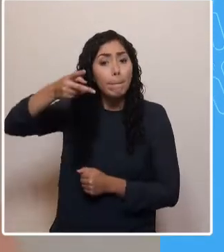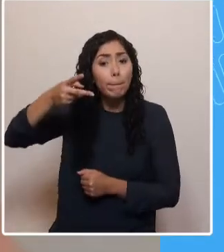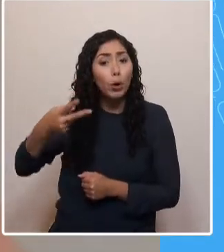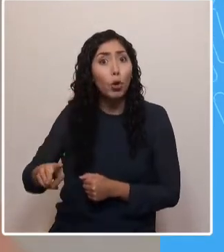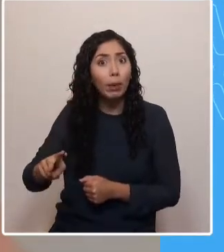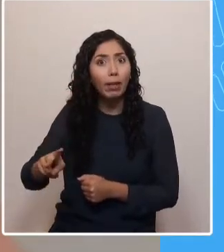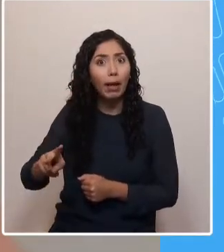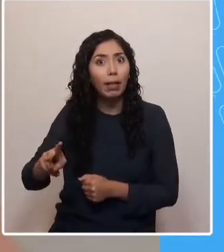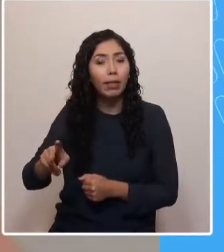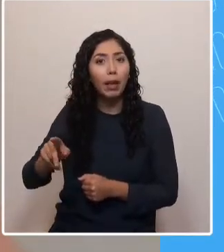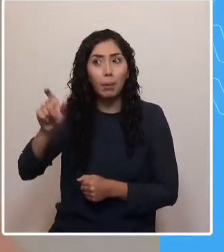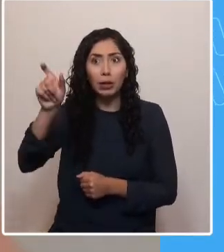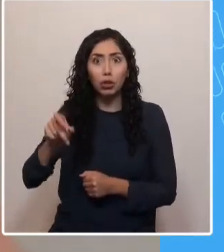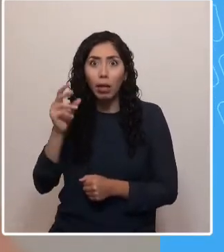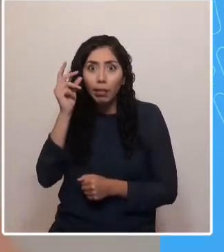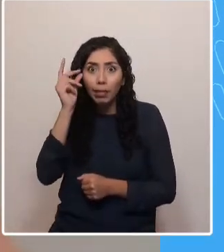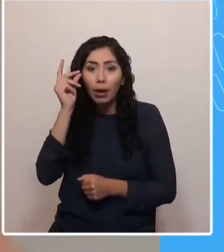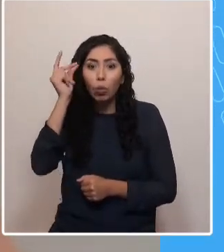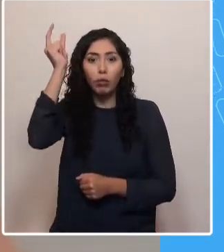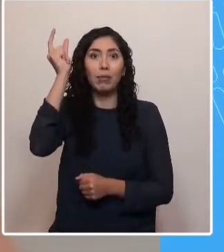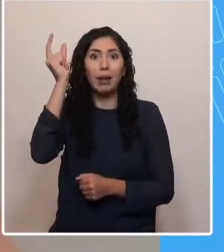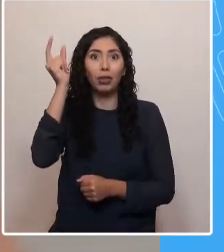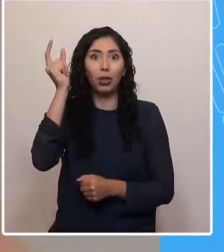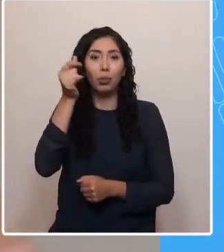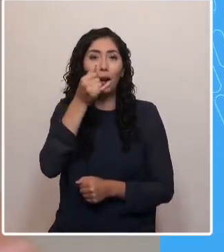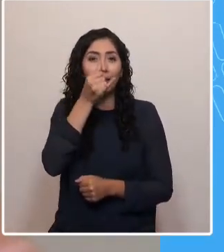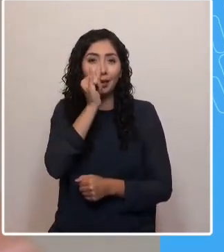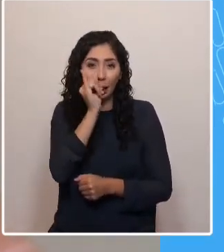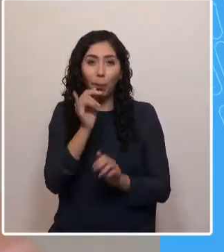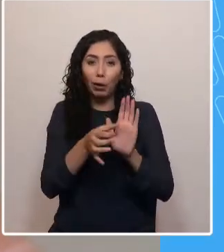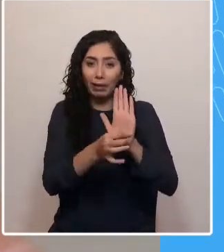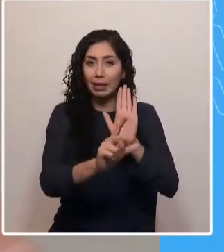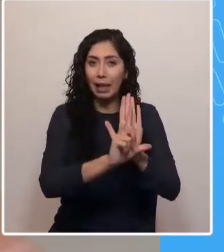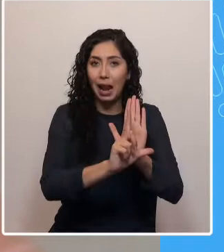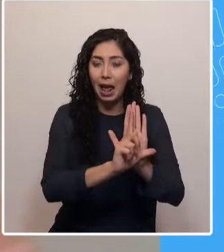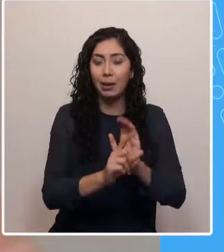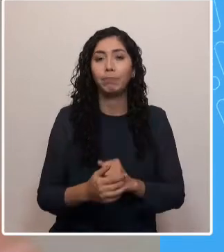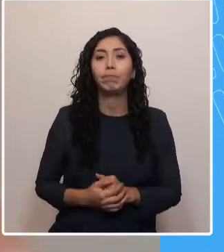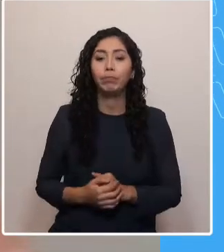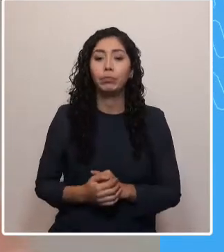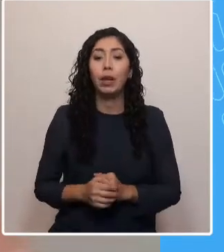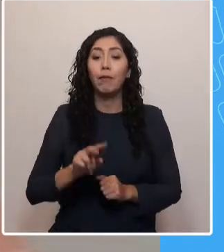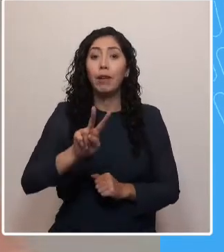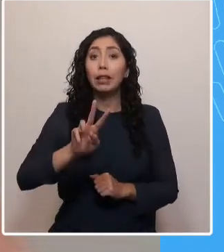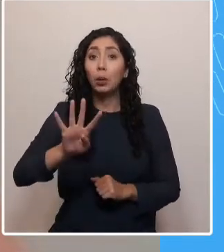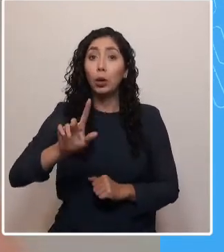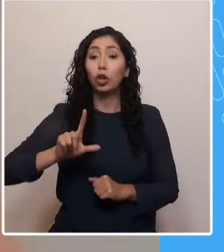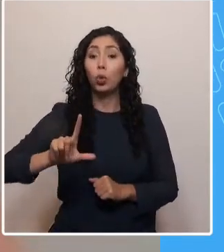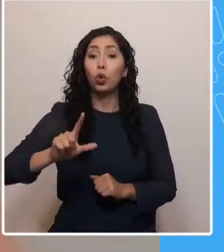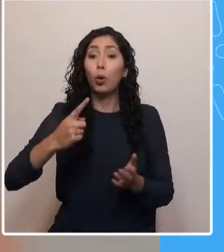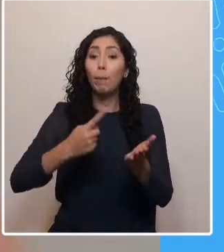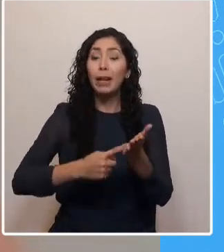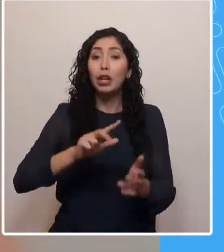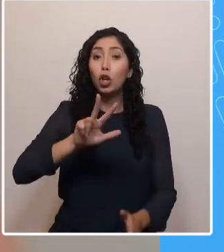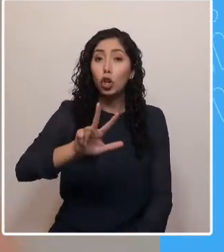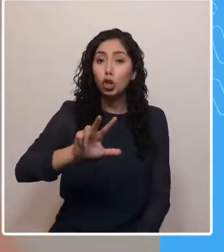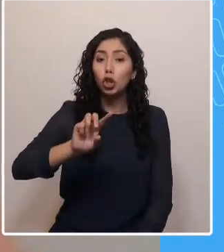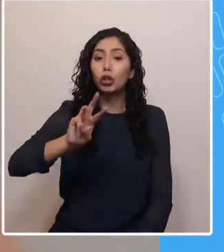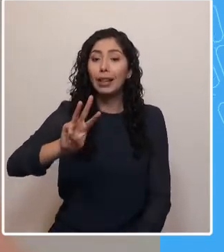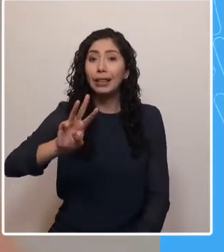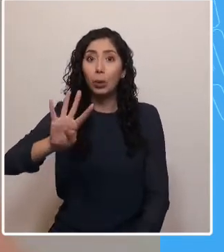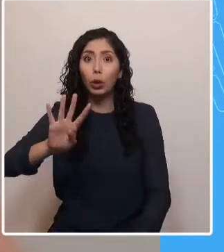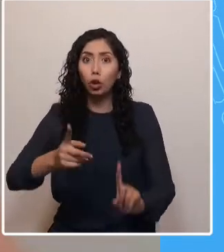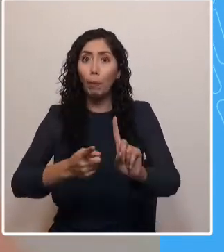descubrimiento y producción por el tiempo que le considera la ley. El 24 de julio de 1834 se promulgó la primera ley